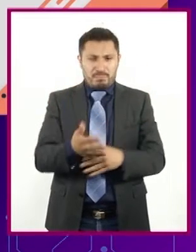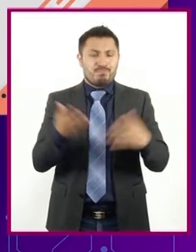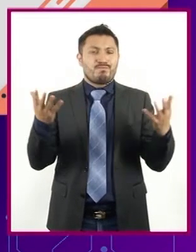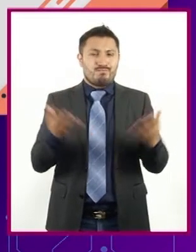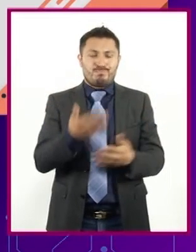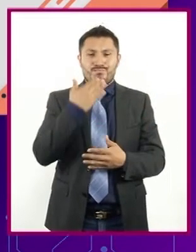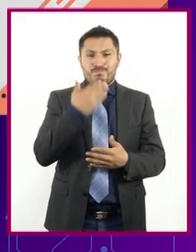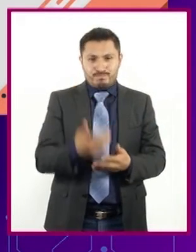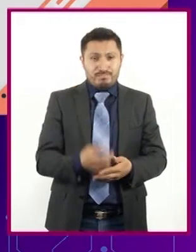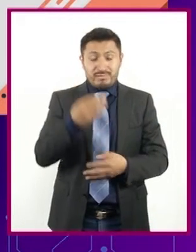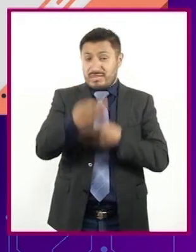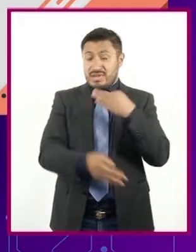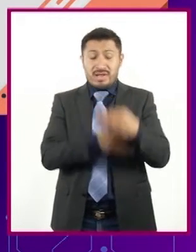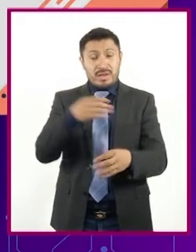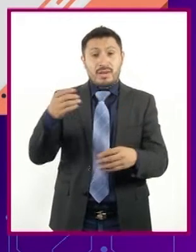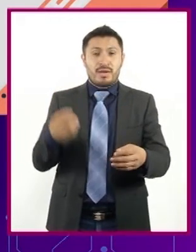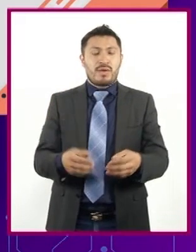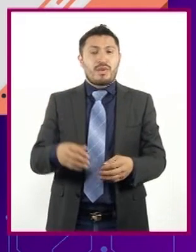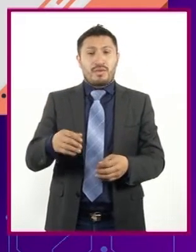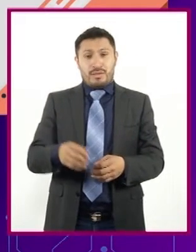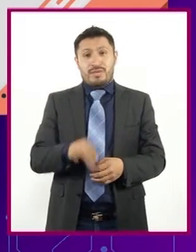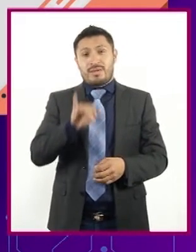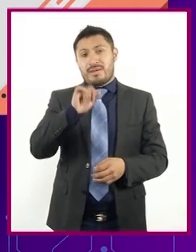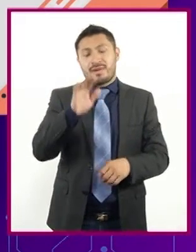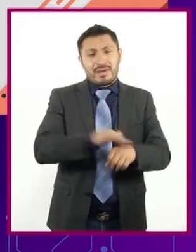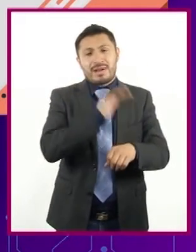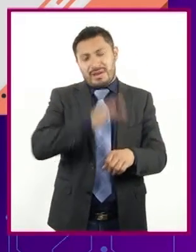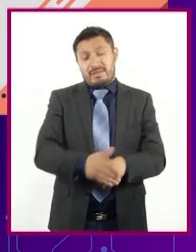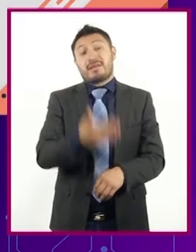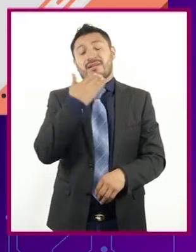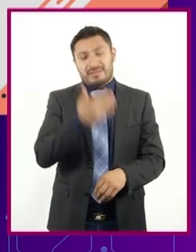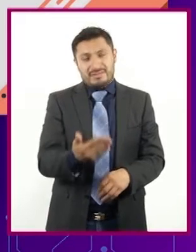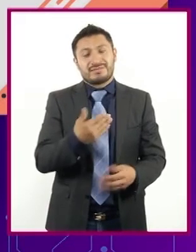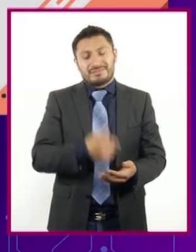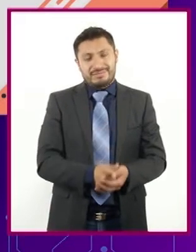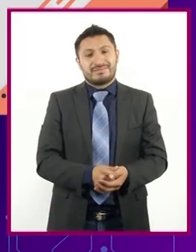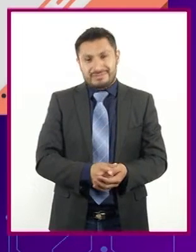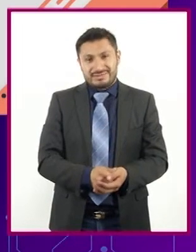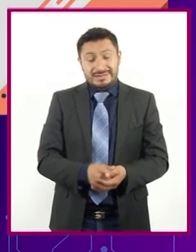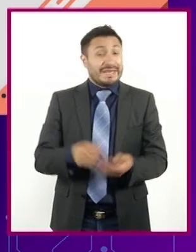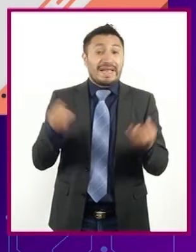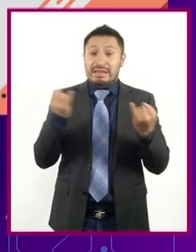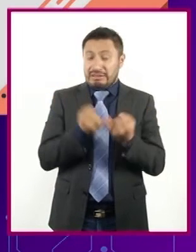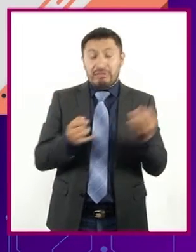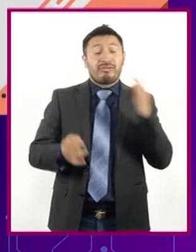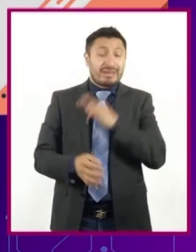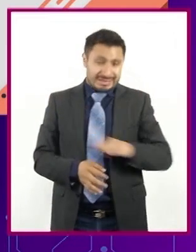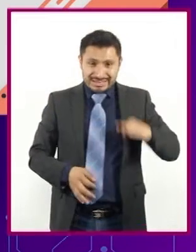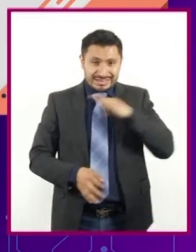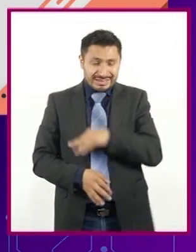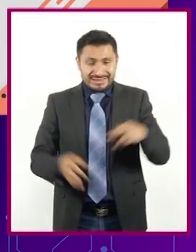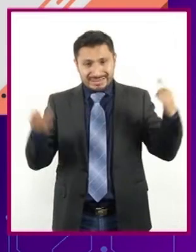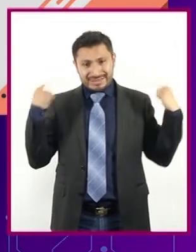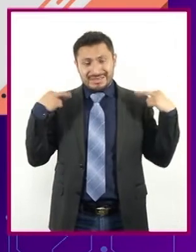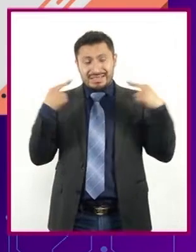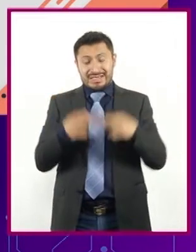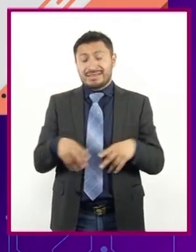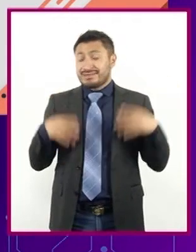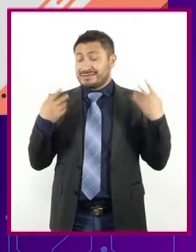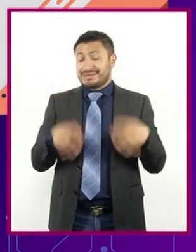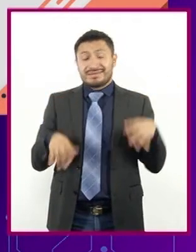hechos. Todos obtuvieron no solo buenas calificaciones, sino felicitaciones por parte de la